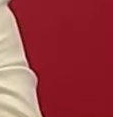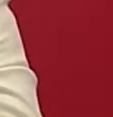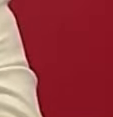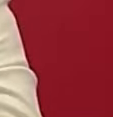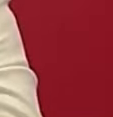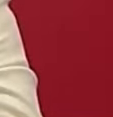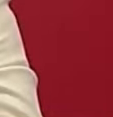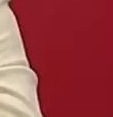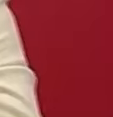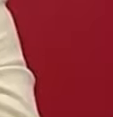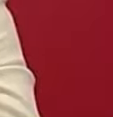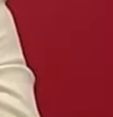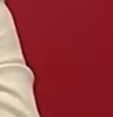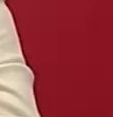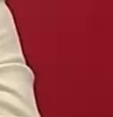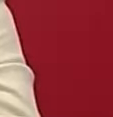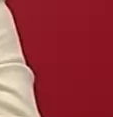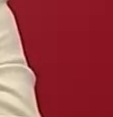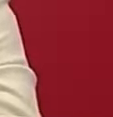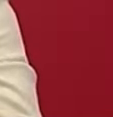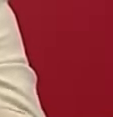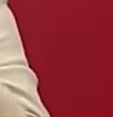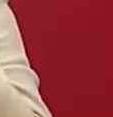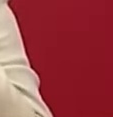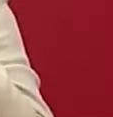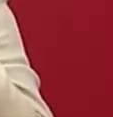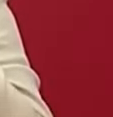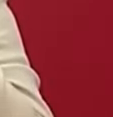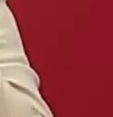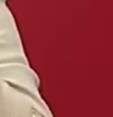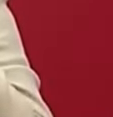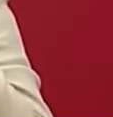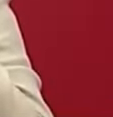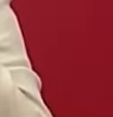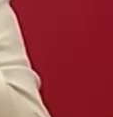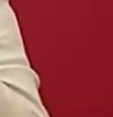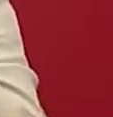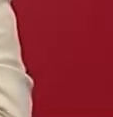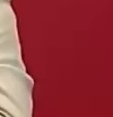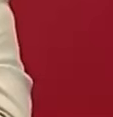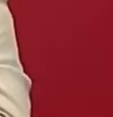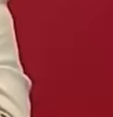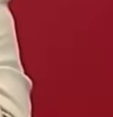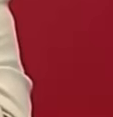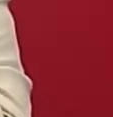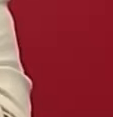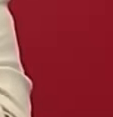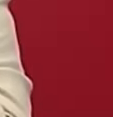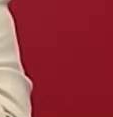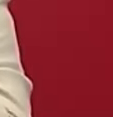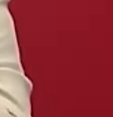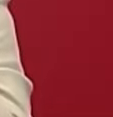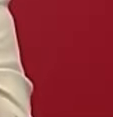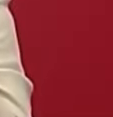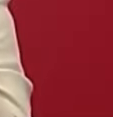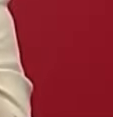poder recuperar la paz y para poder recuperar la normalidad. Sepan que hay